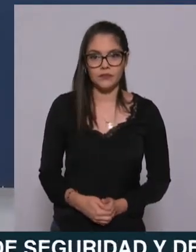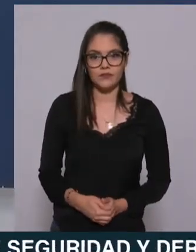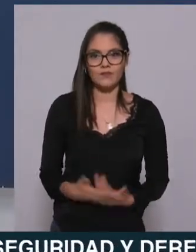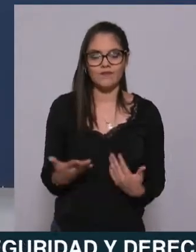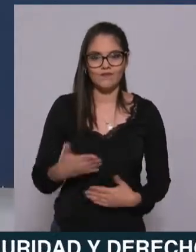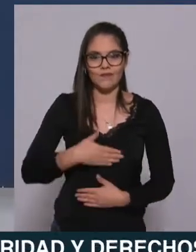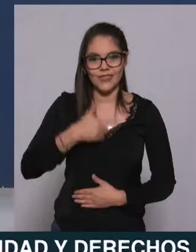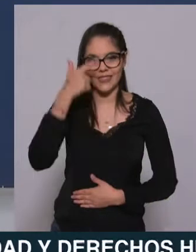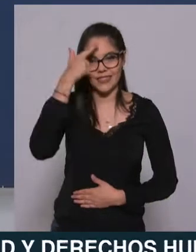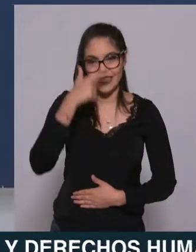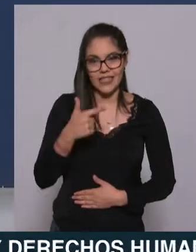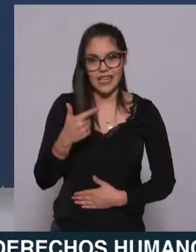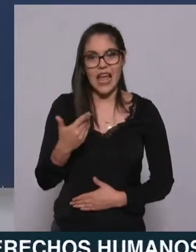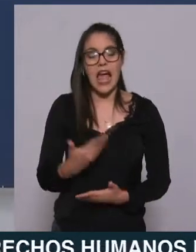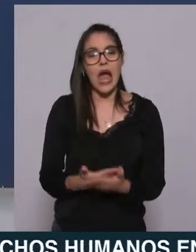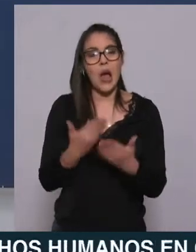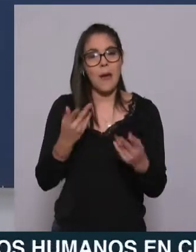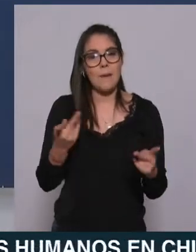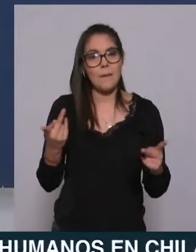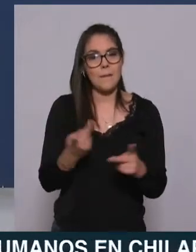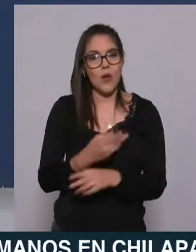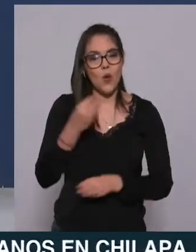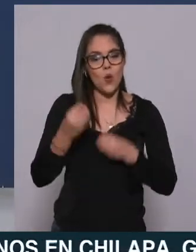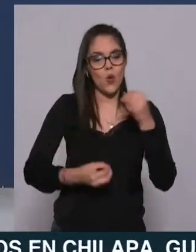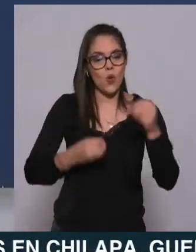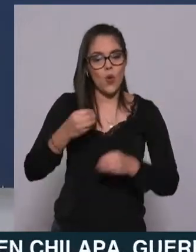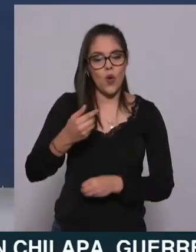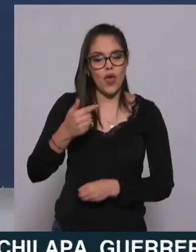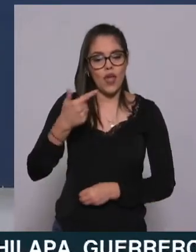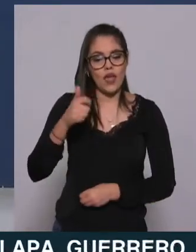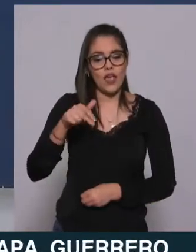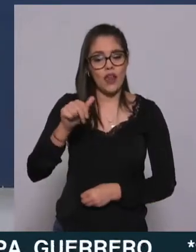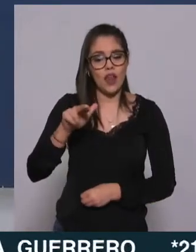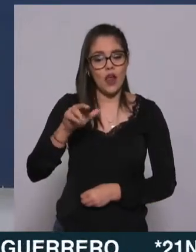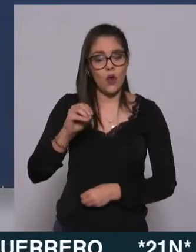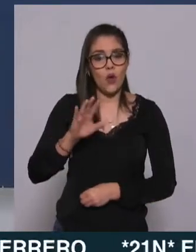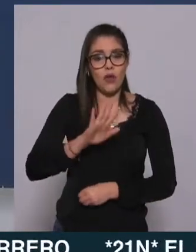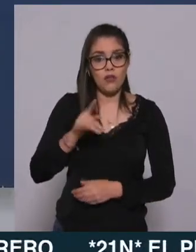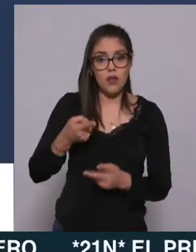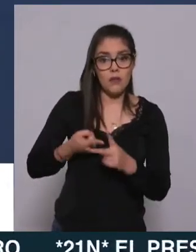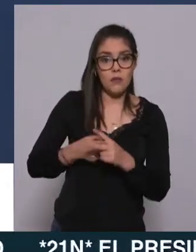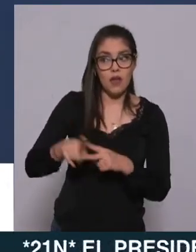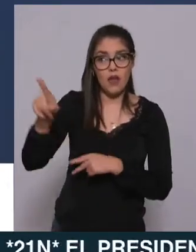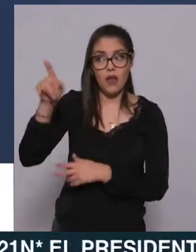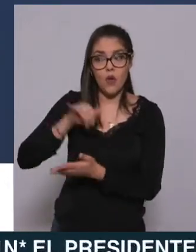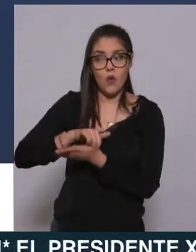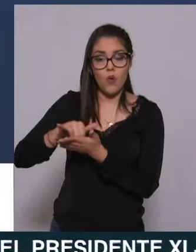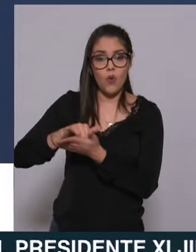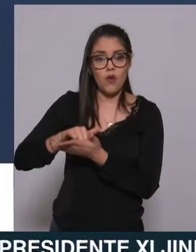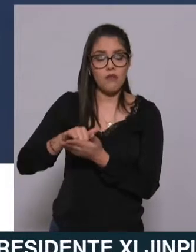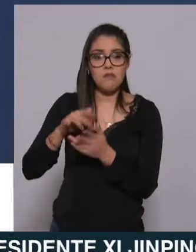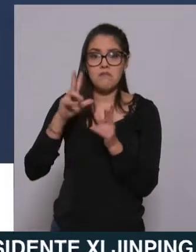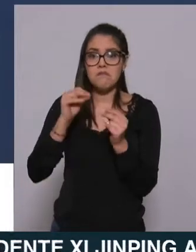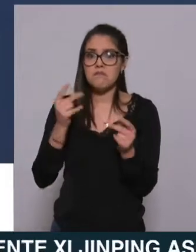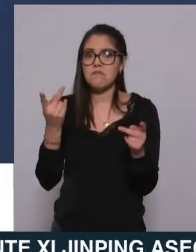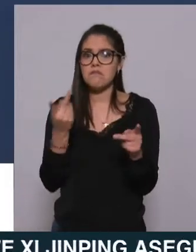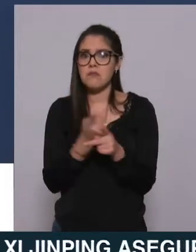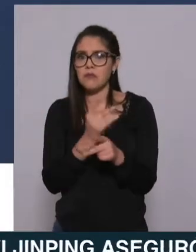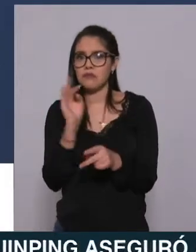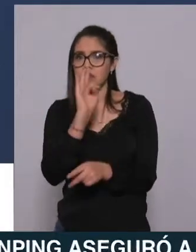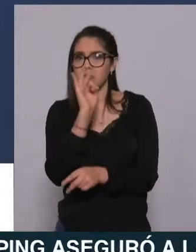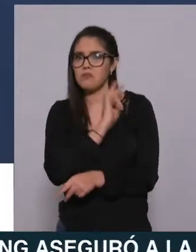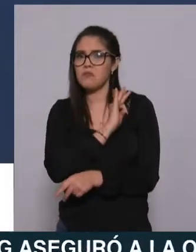Buenas noches, pues el juicio de Genaro García Luna todavía no se inicia en Nueva York y ya arroja luces sobre el